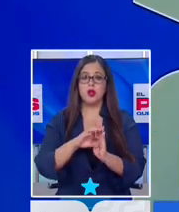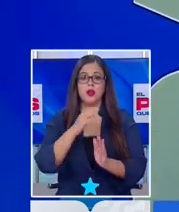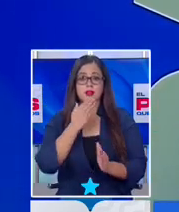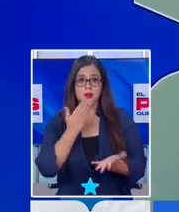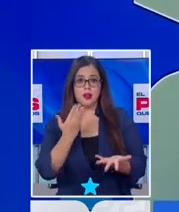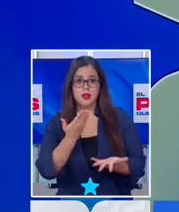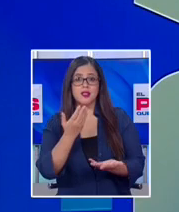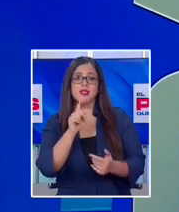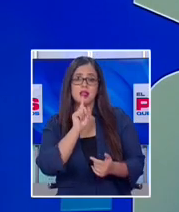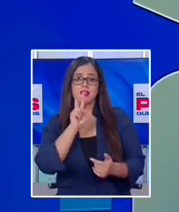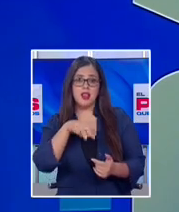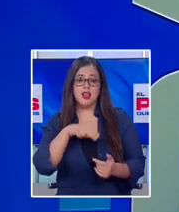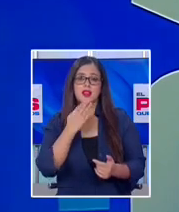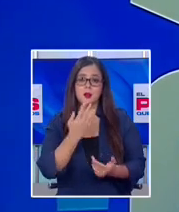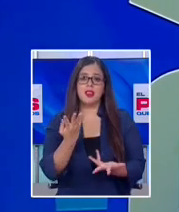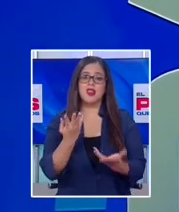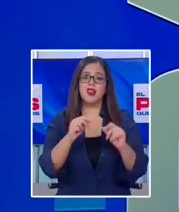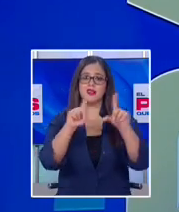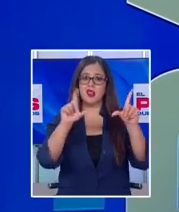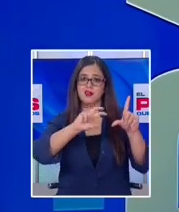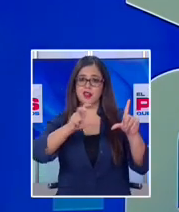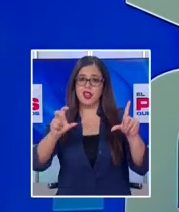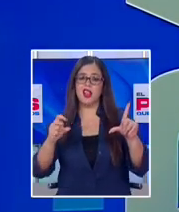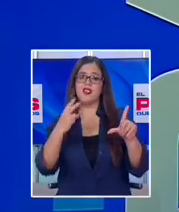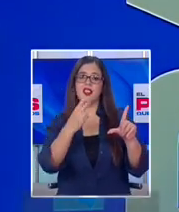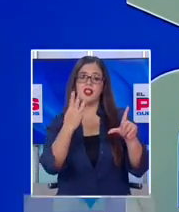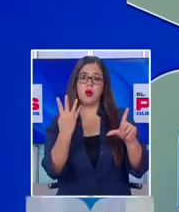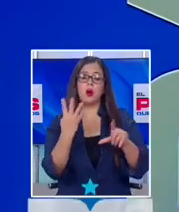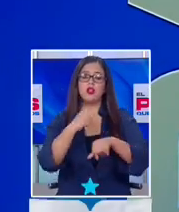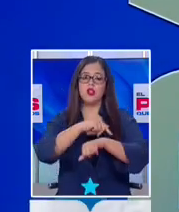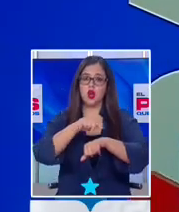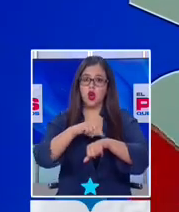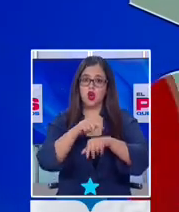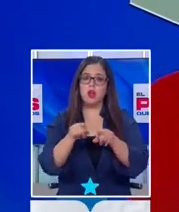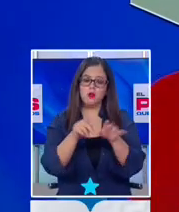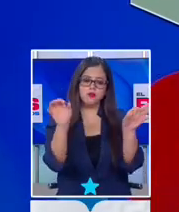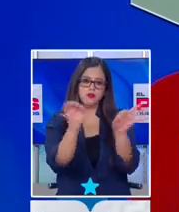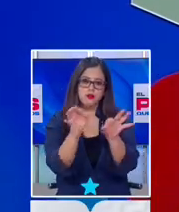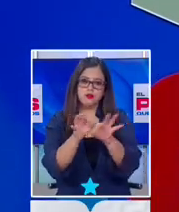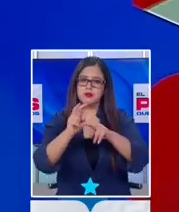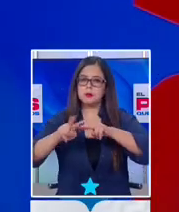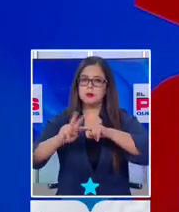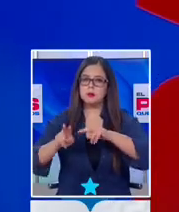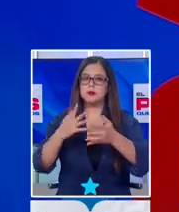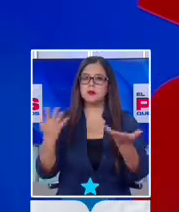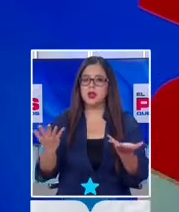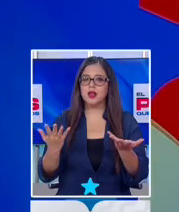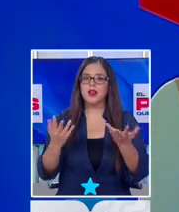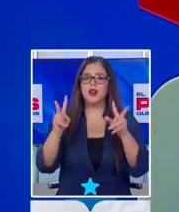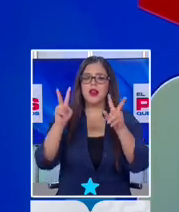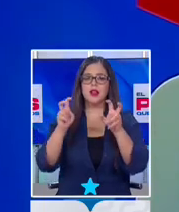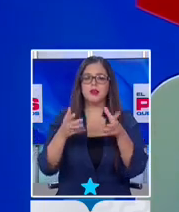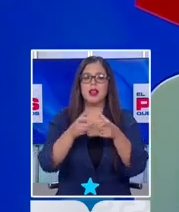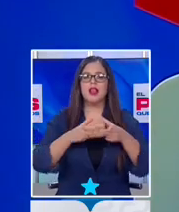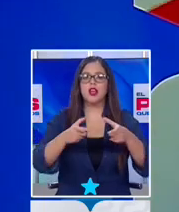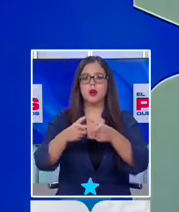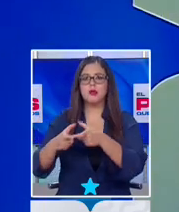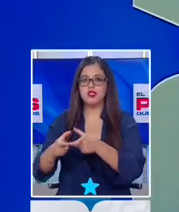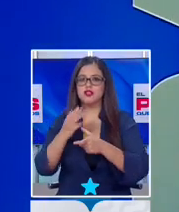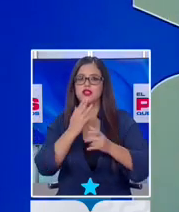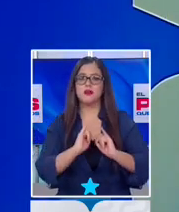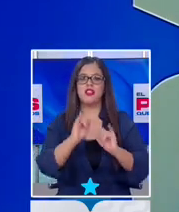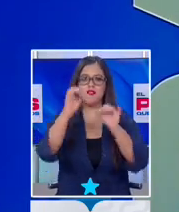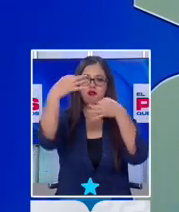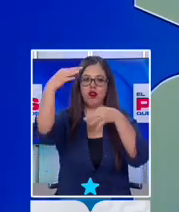como tvn canal 24horas y todas nuestras plataformas seguimos contándoles lo que se está desarrollando en las discusiones en las comisiones la entrega de